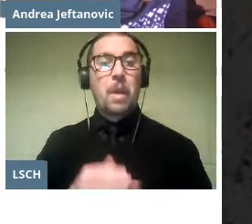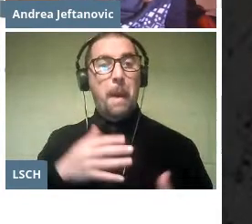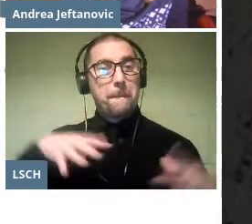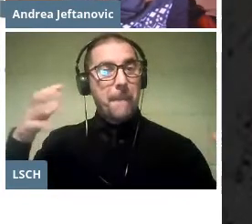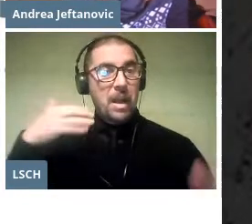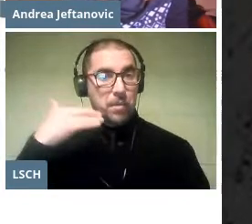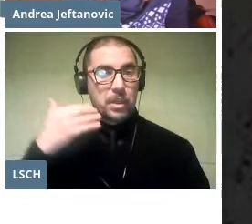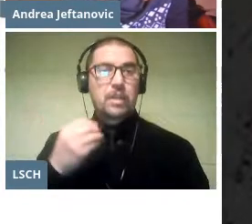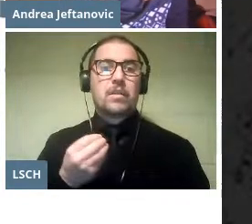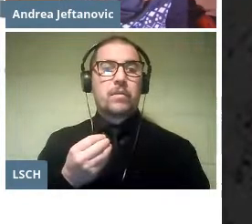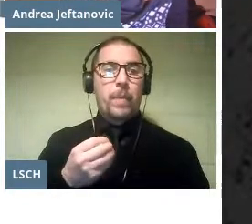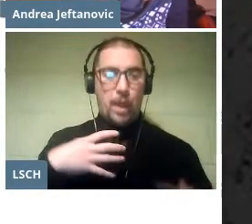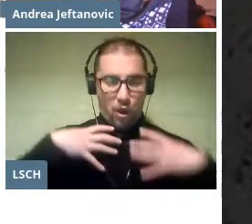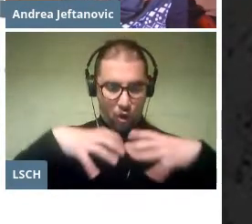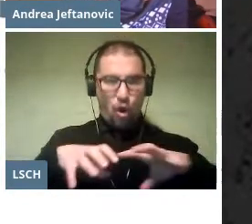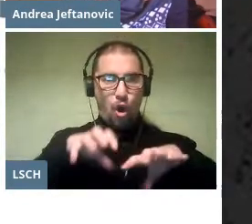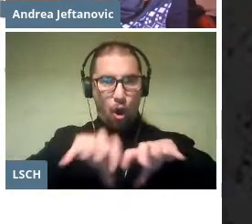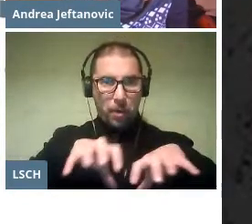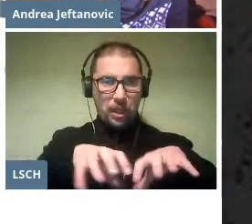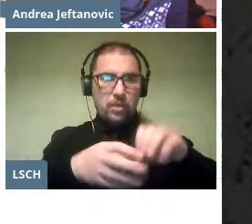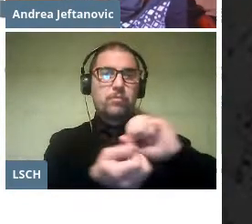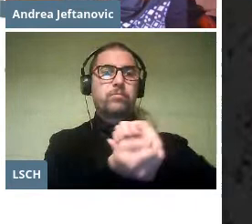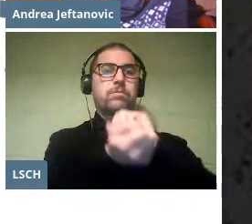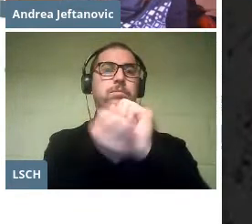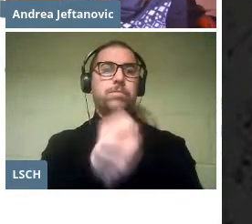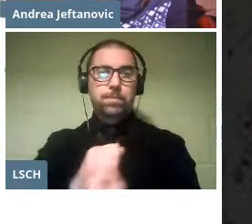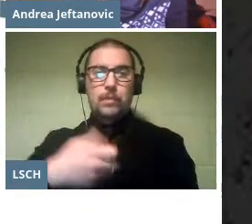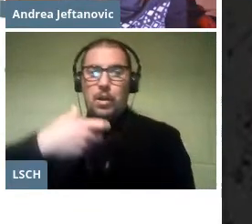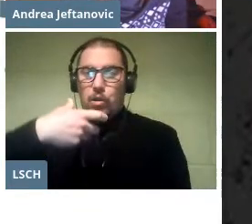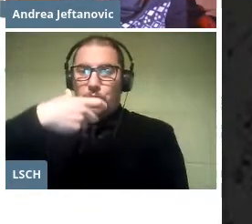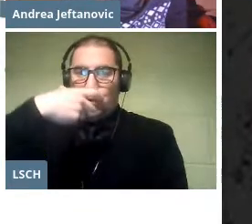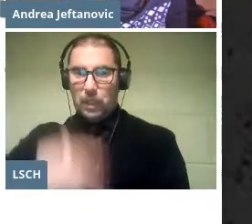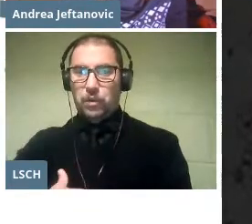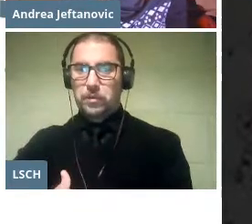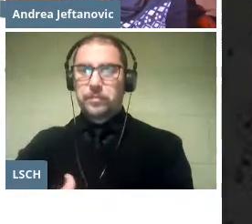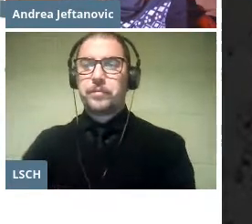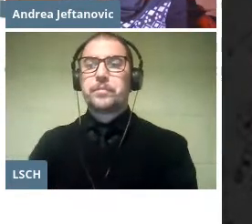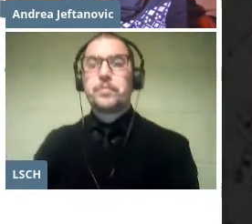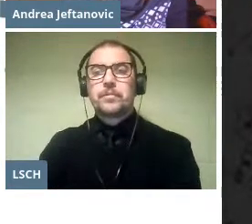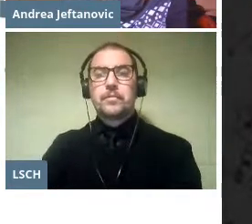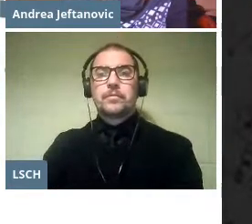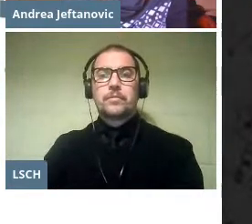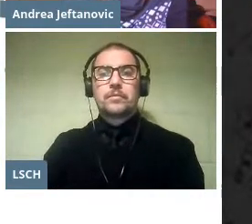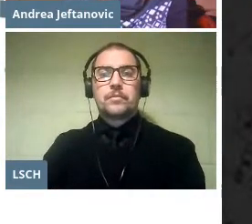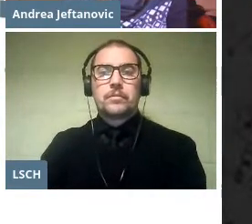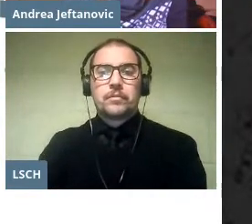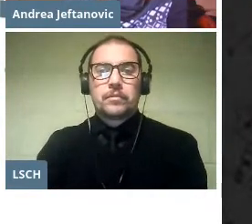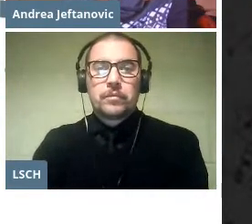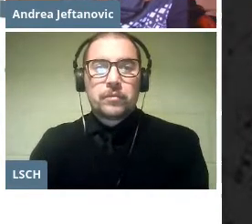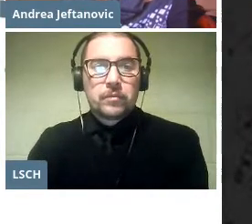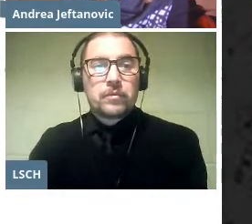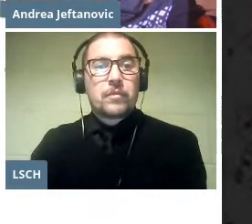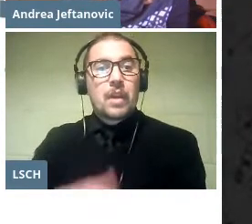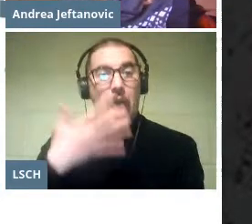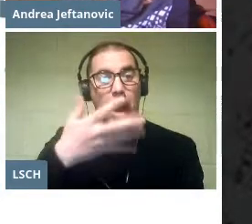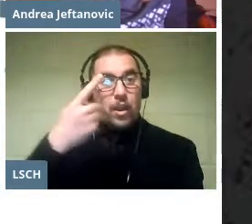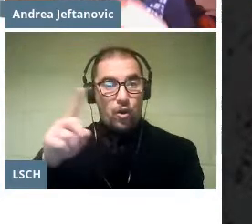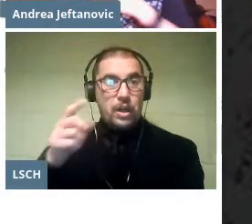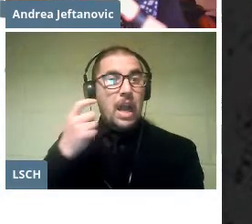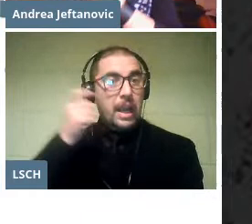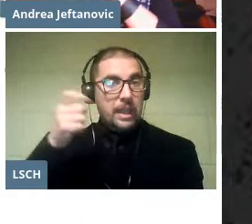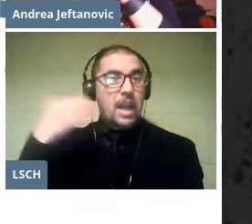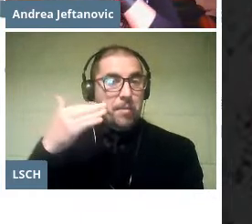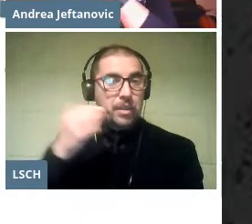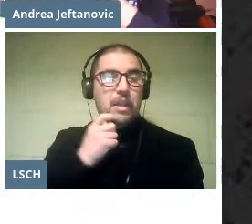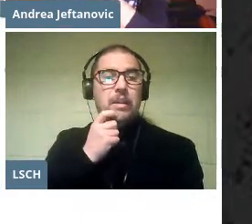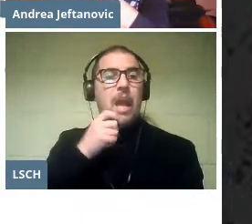importante, de objeto se pasaba a ser sujeto. Hay otra idea sugestiva sobre